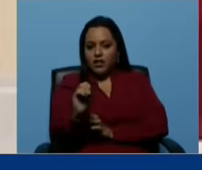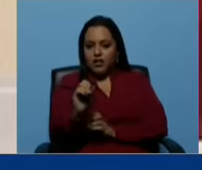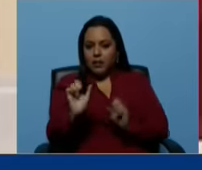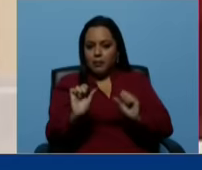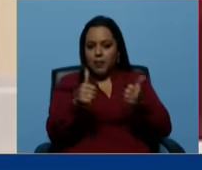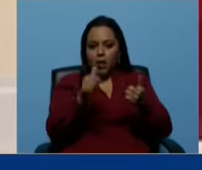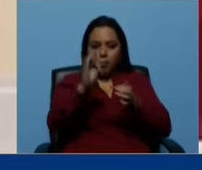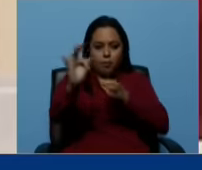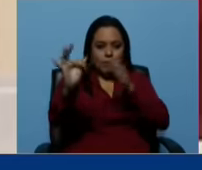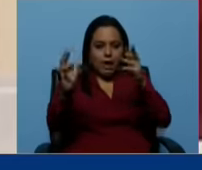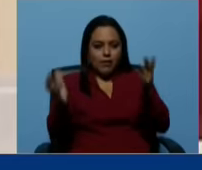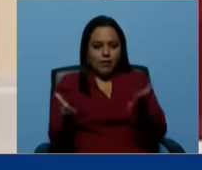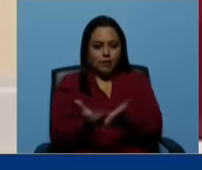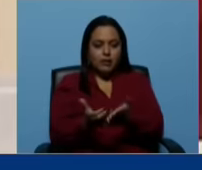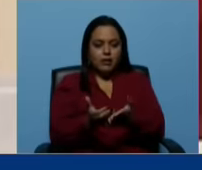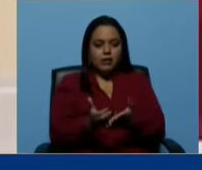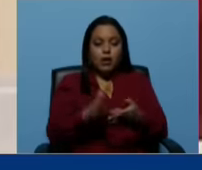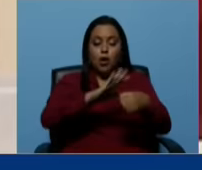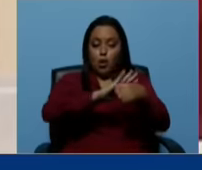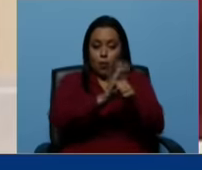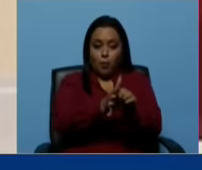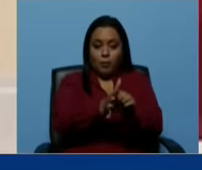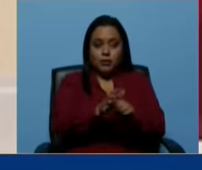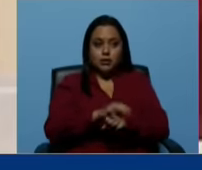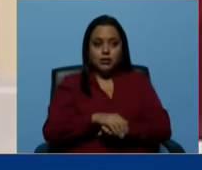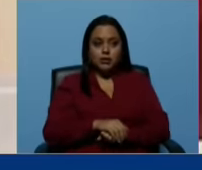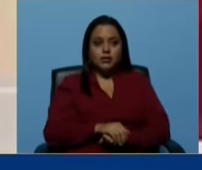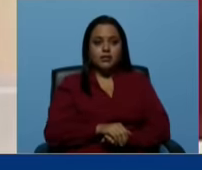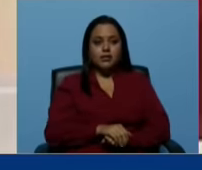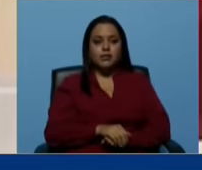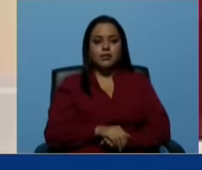pandemia. Con la pandemia